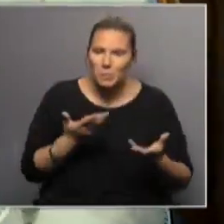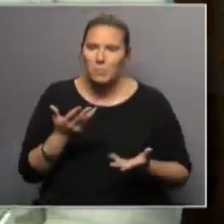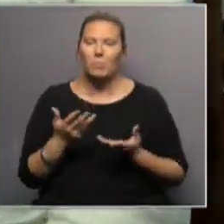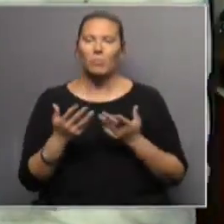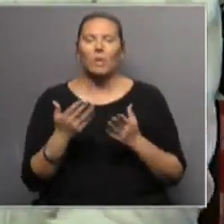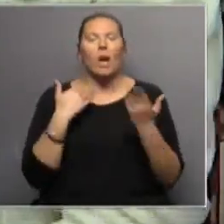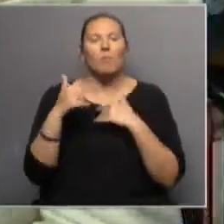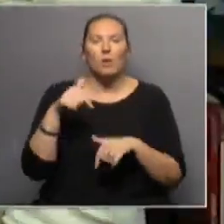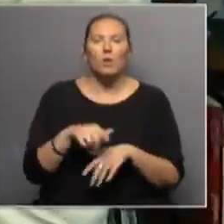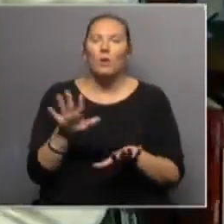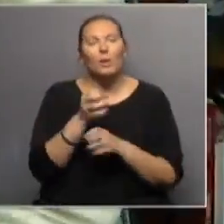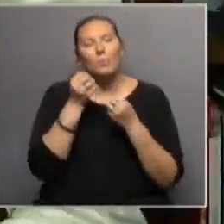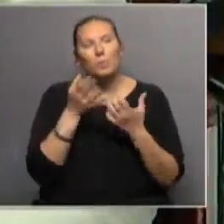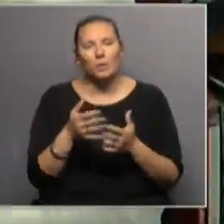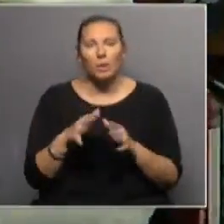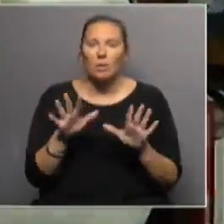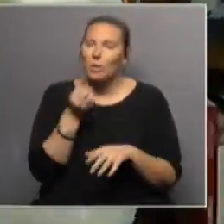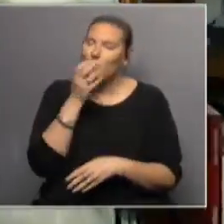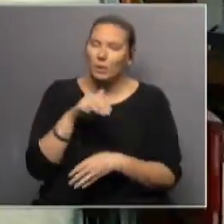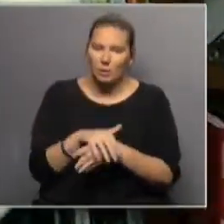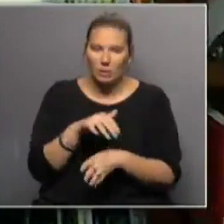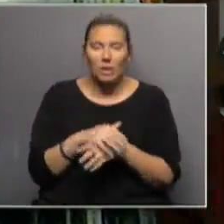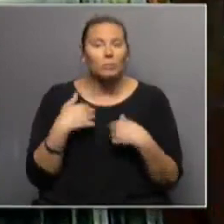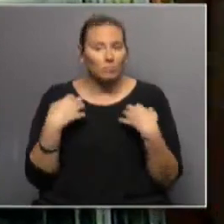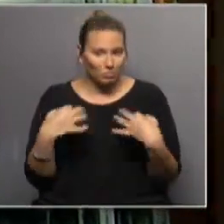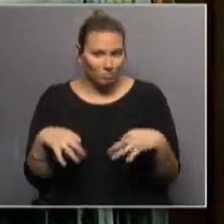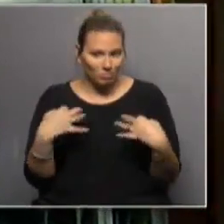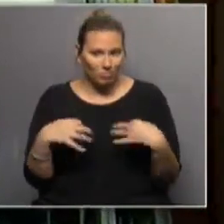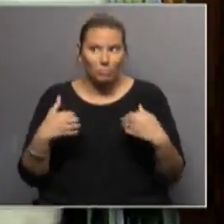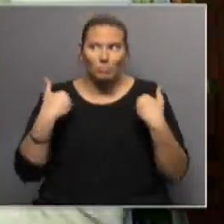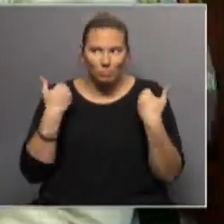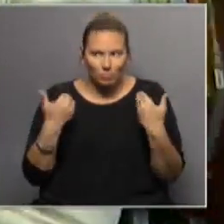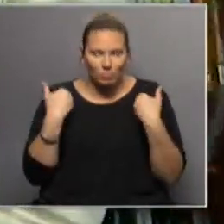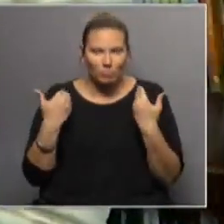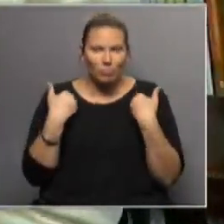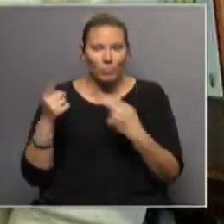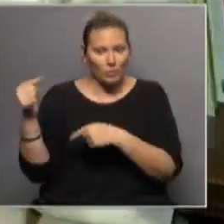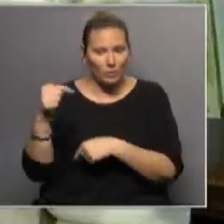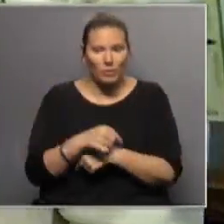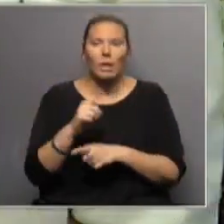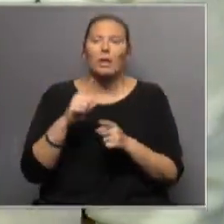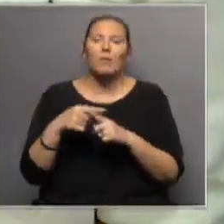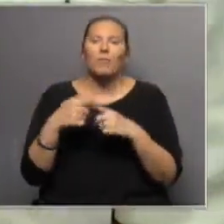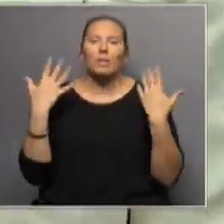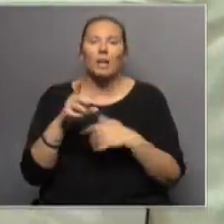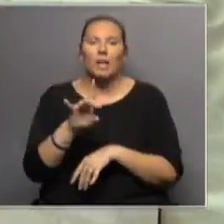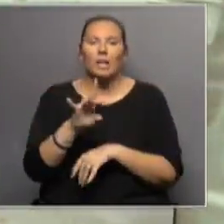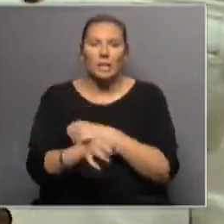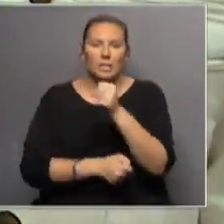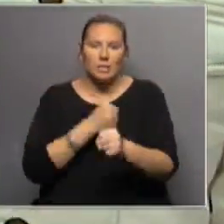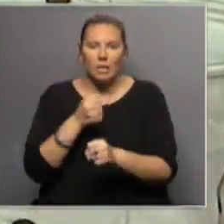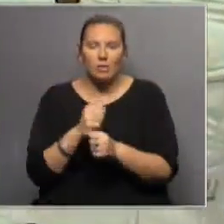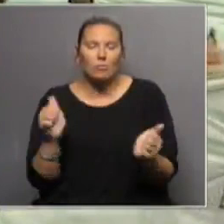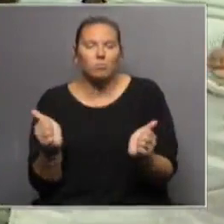vamos a hablar un poco hoy. Leo, ¿cómo estás? Buenas tardes, muy bien. Muy contento de recibirlos y de festejar estos 15 años junto a Editorial Crack